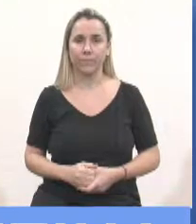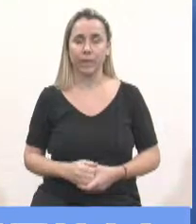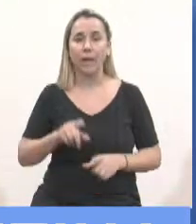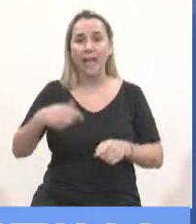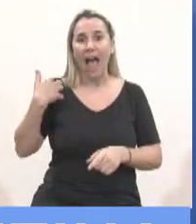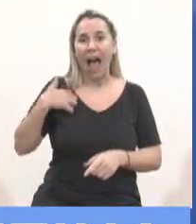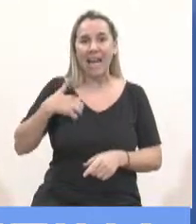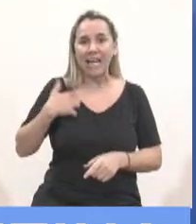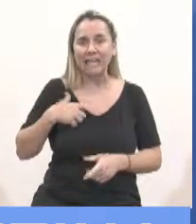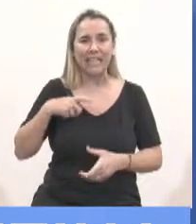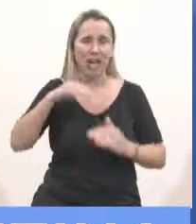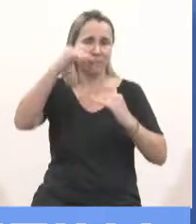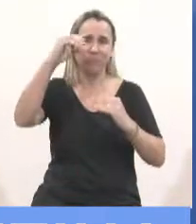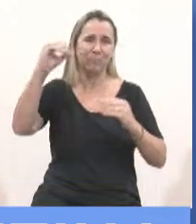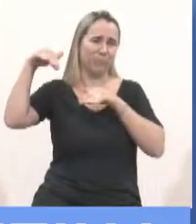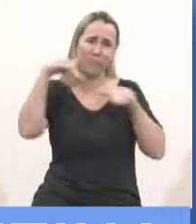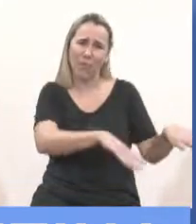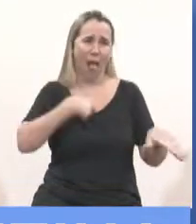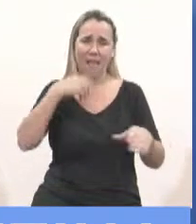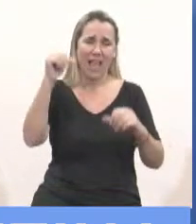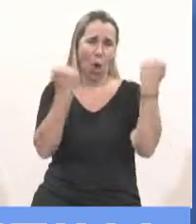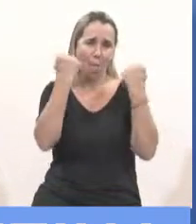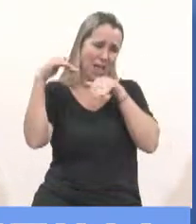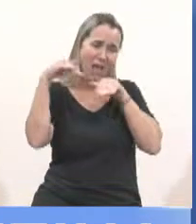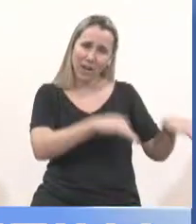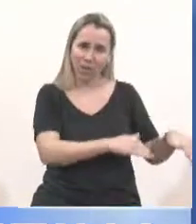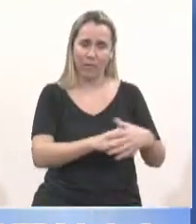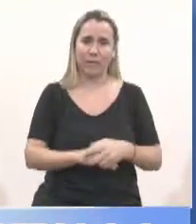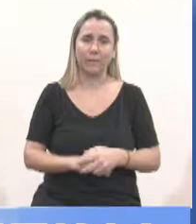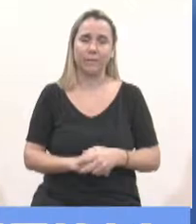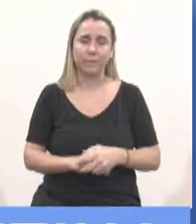Una Argentina prácticamente en default, con